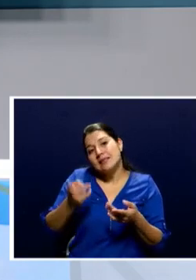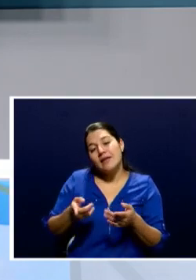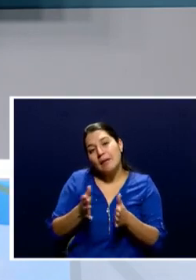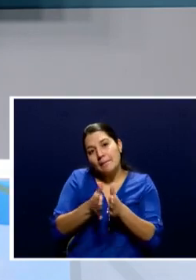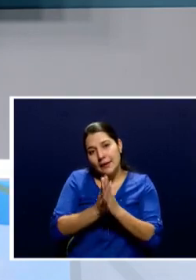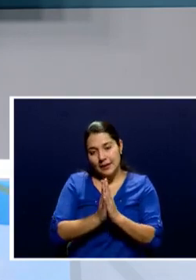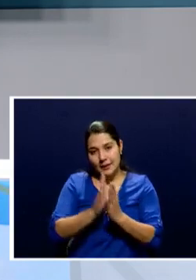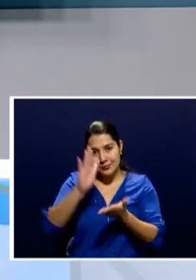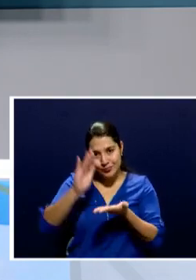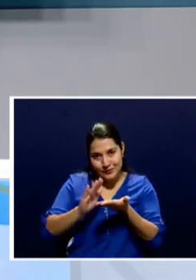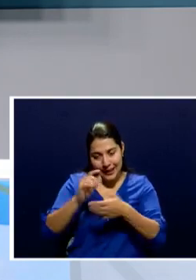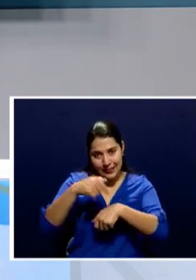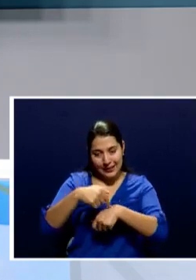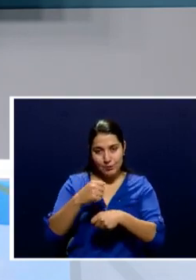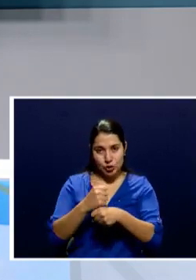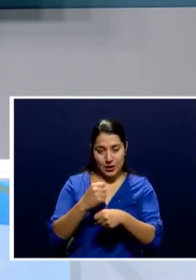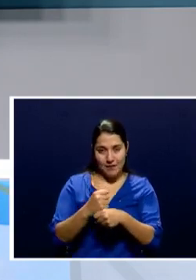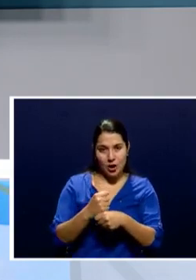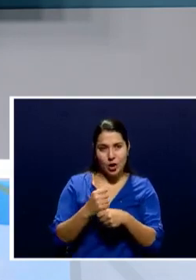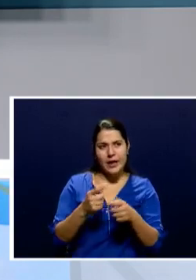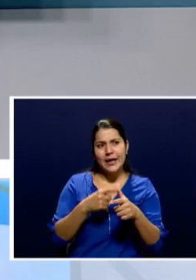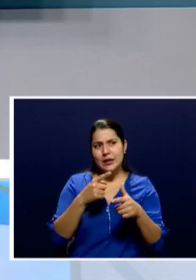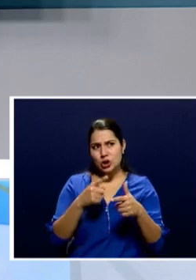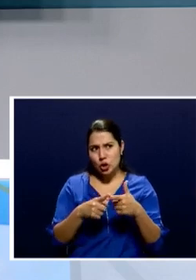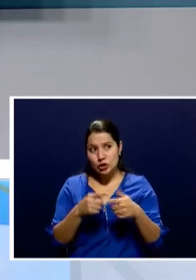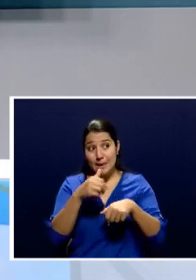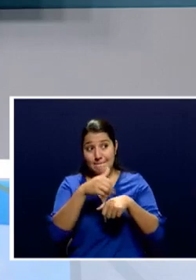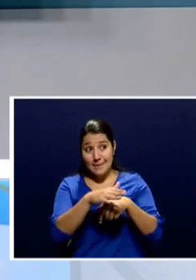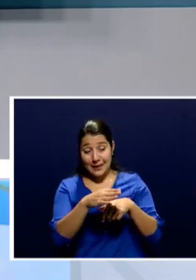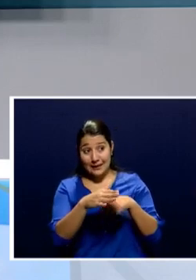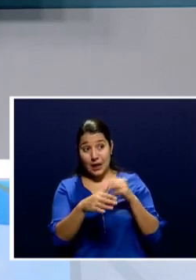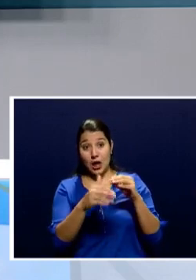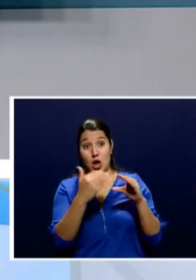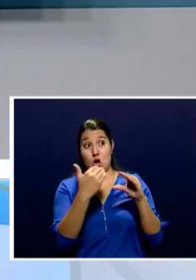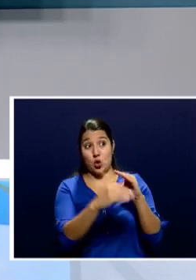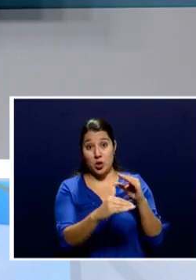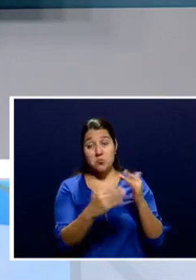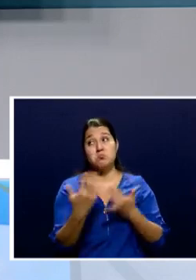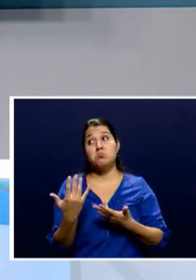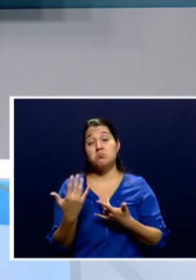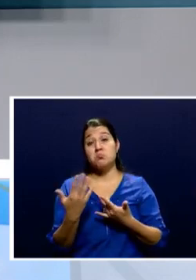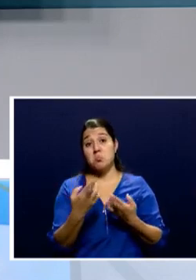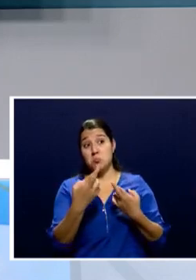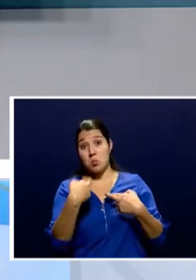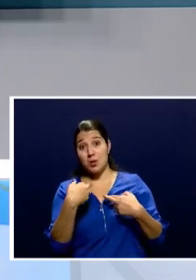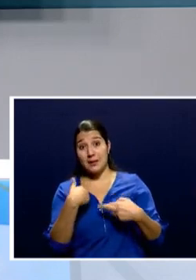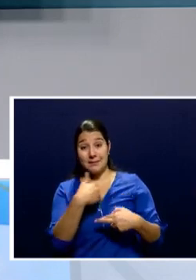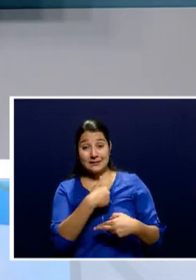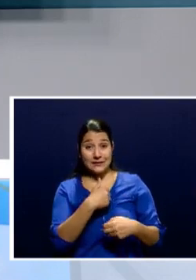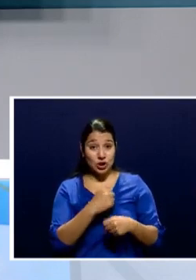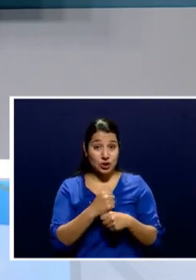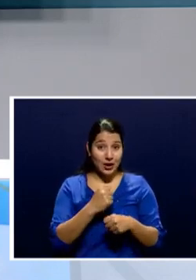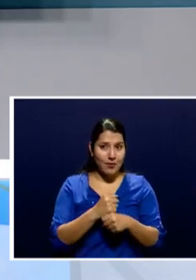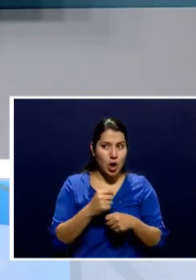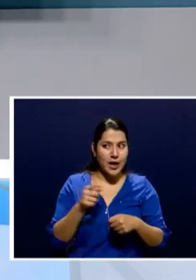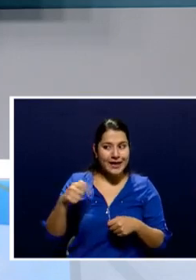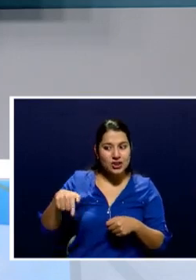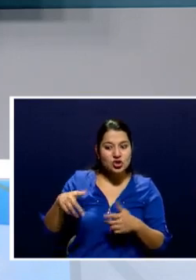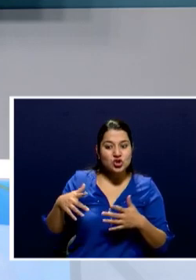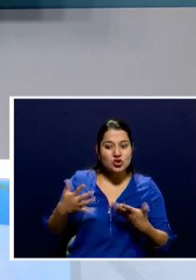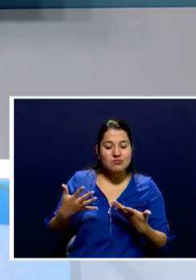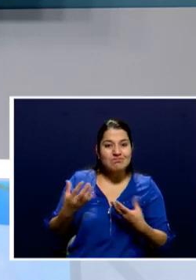situación. ¿Qué tienen que hacer? ¿Tienen que esperar una respuesta del ministerio? ¿De qué manera saben cómo